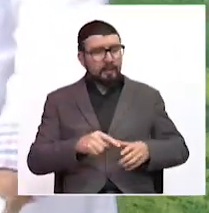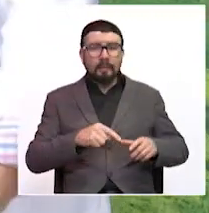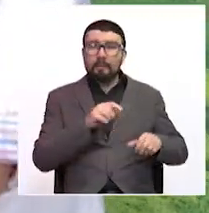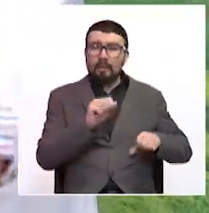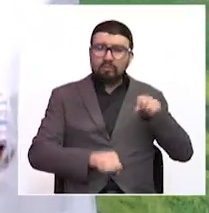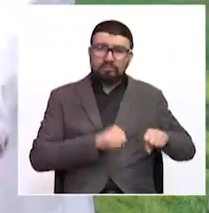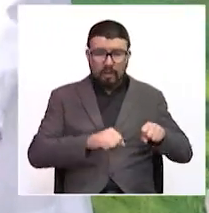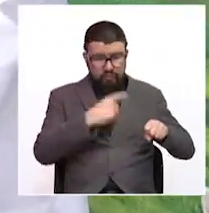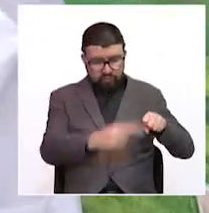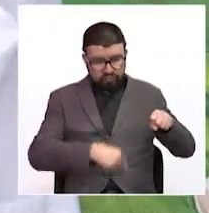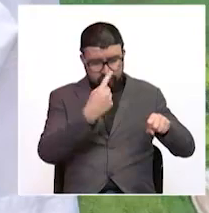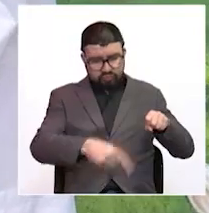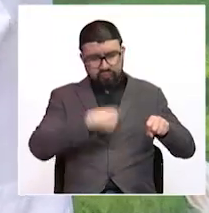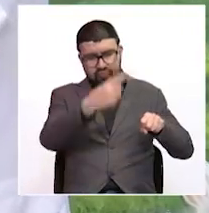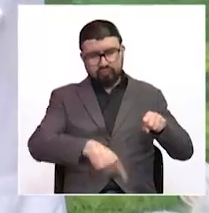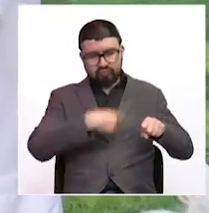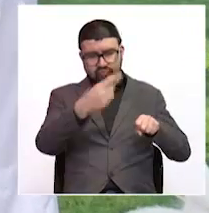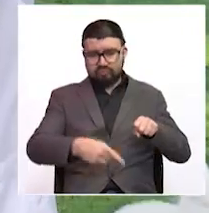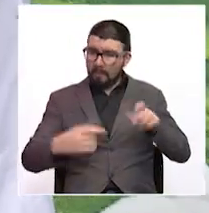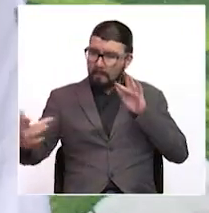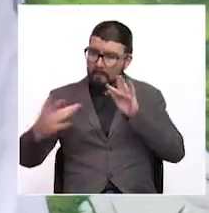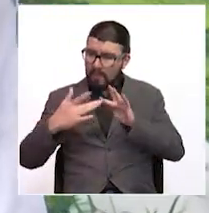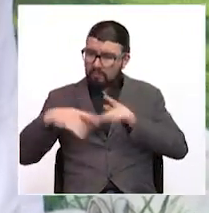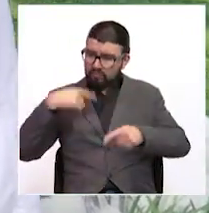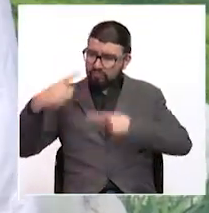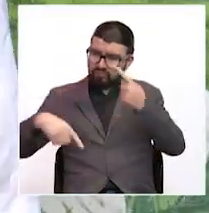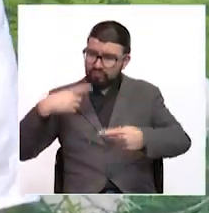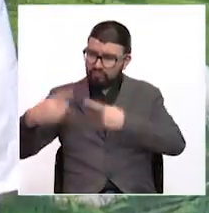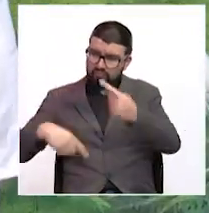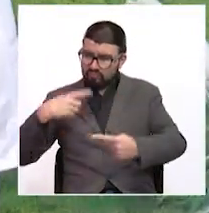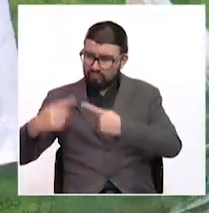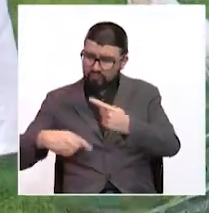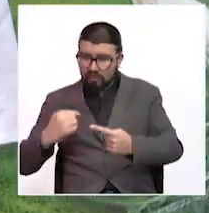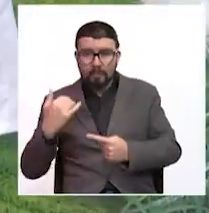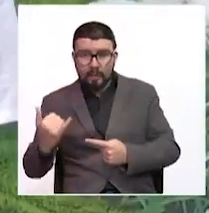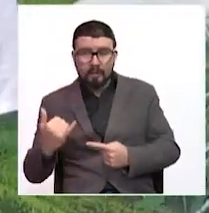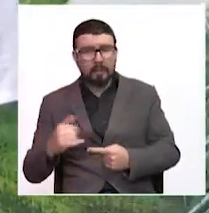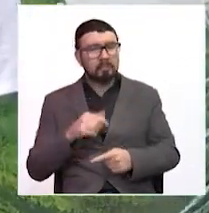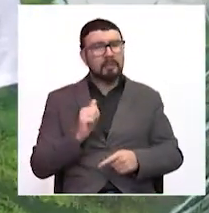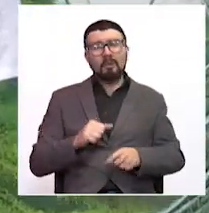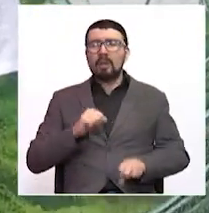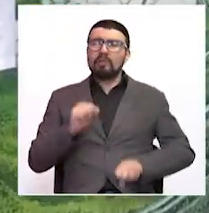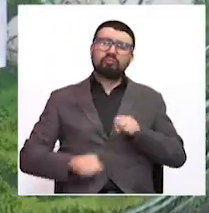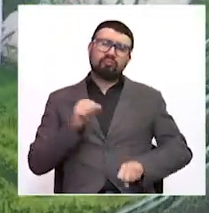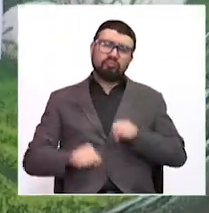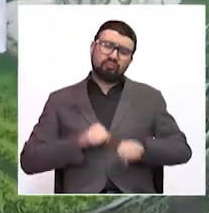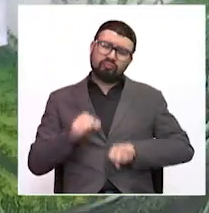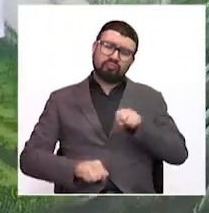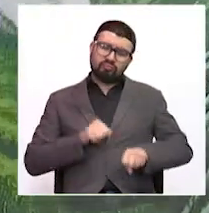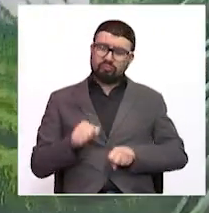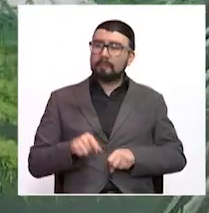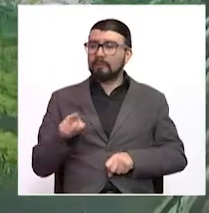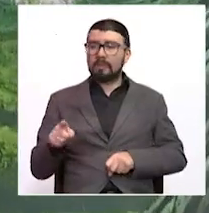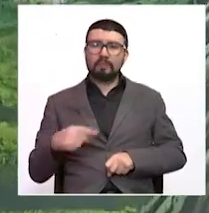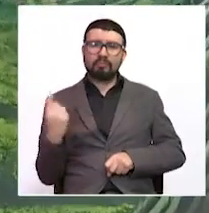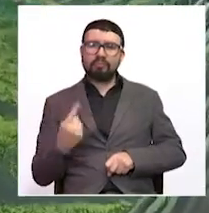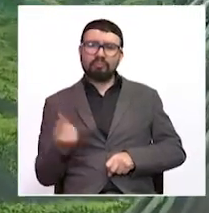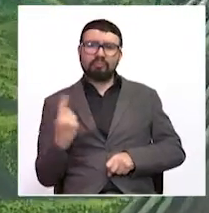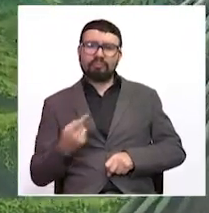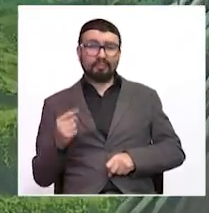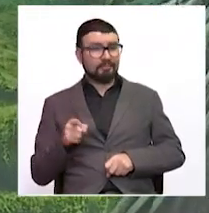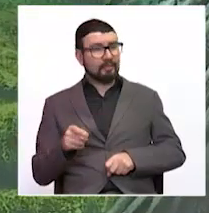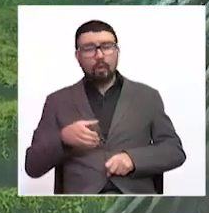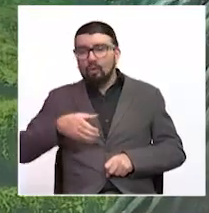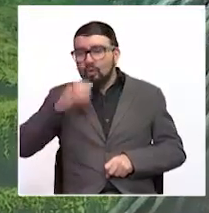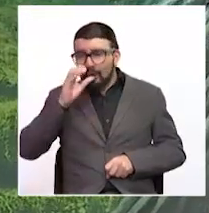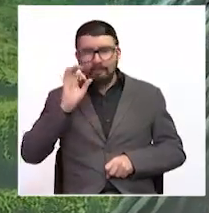mueve los piñones de la licuadora y mientras están haciendo actividad física están preparando un delicioso